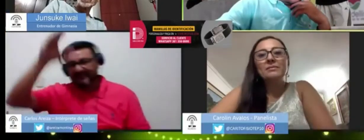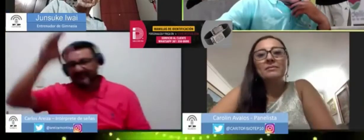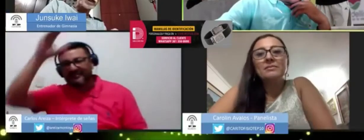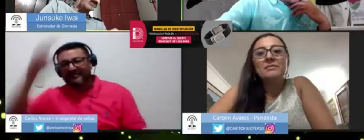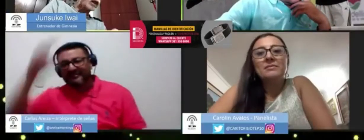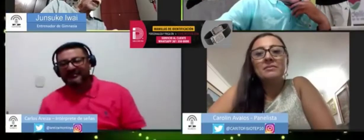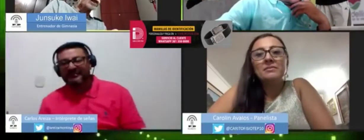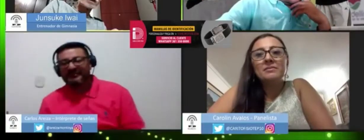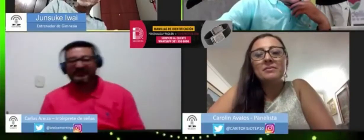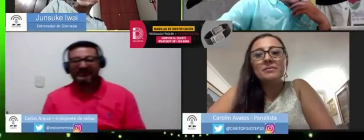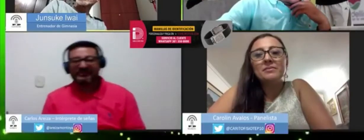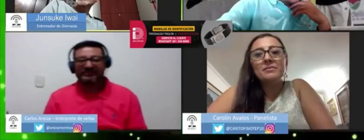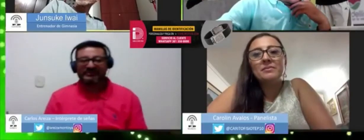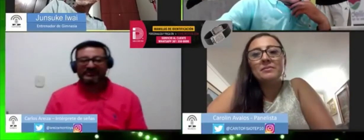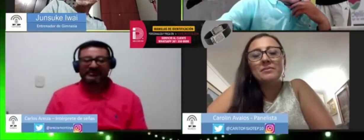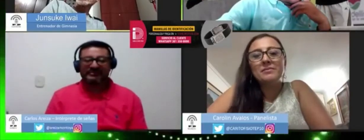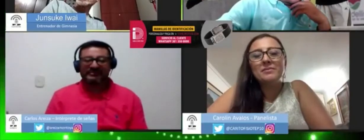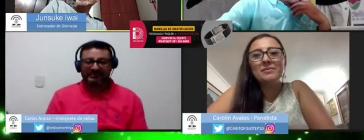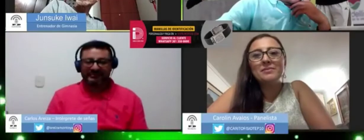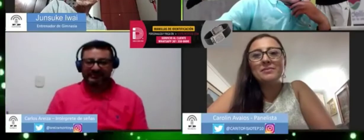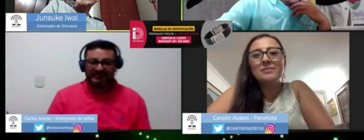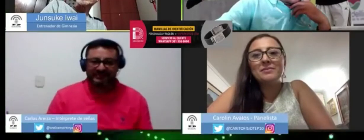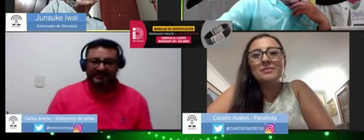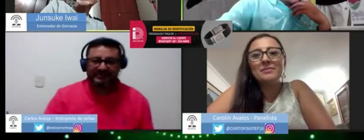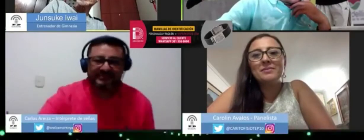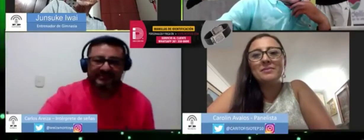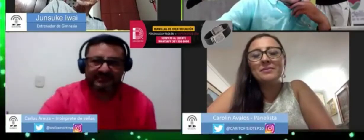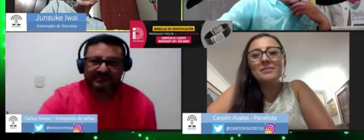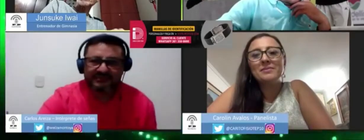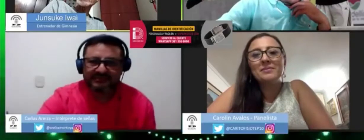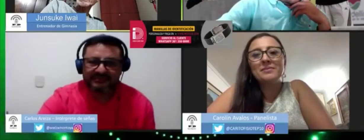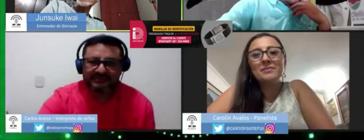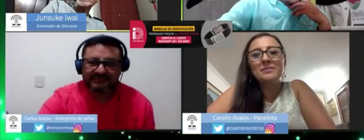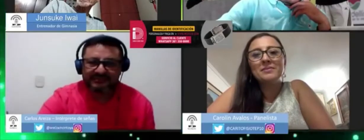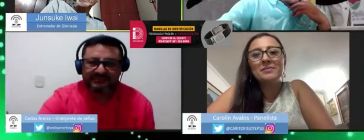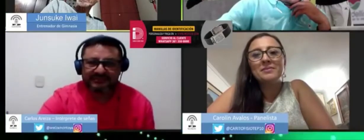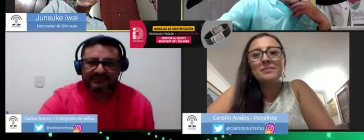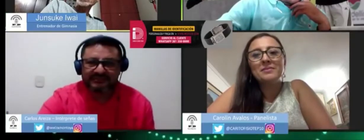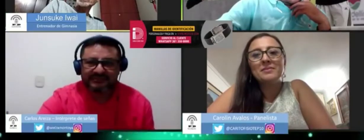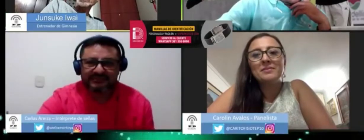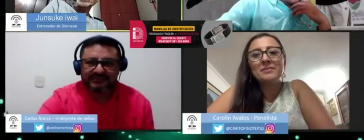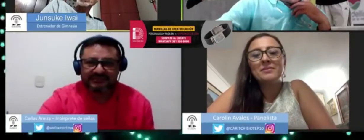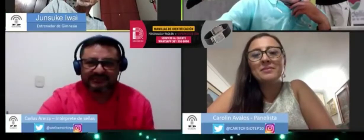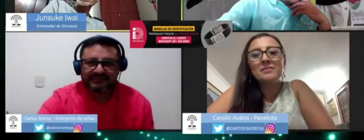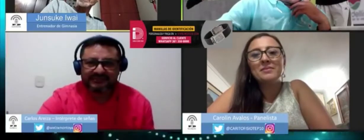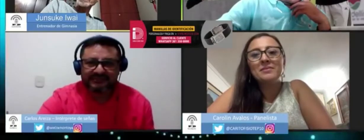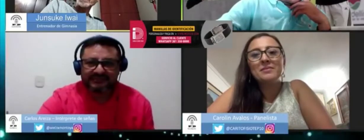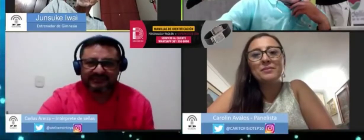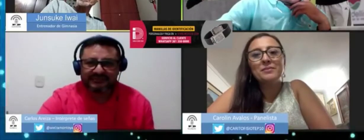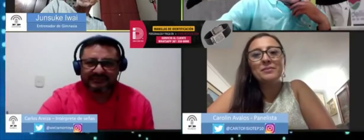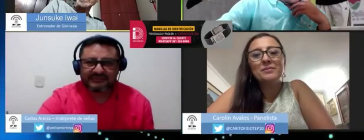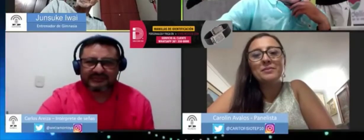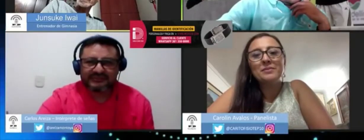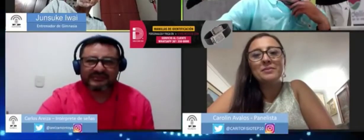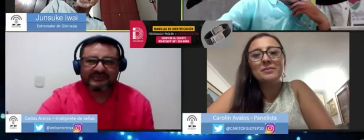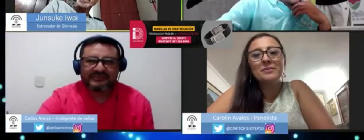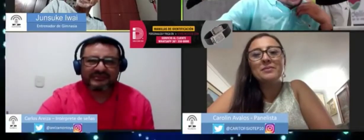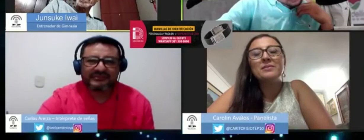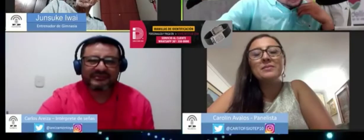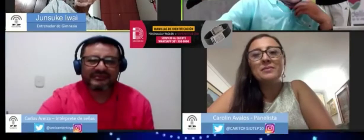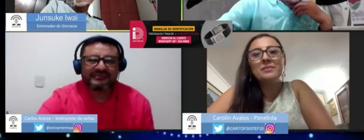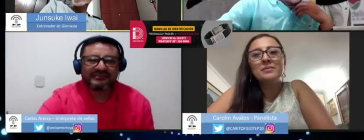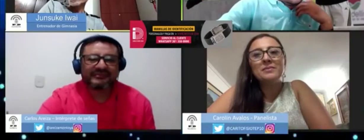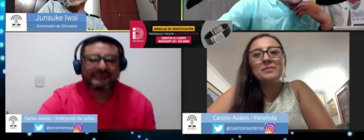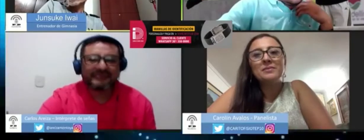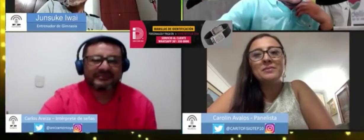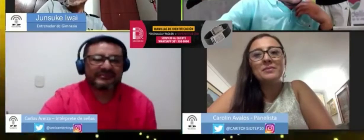Bueno, él está muy metido en gimnasia, sobre todo parte administrativa,